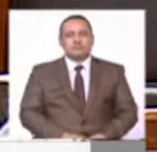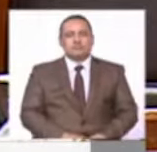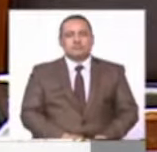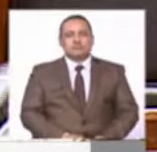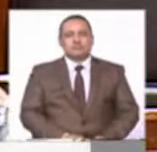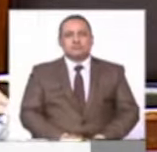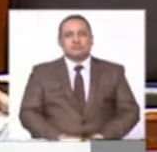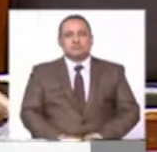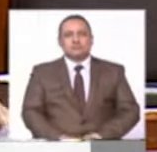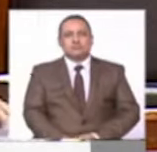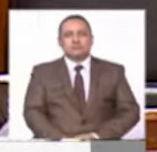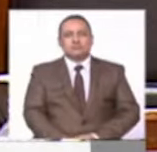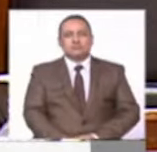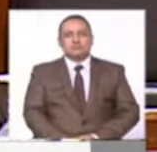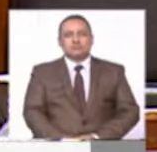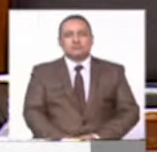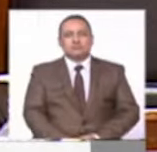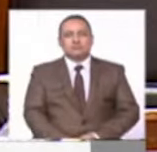373